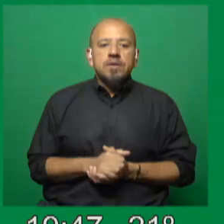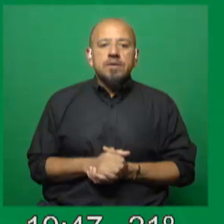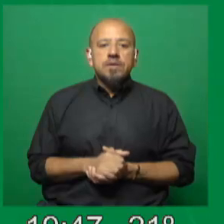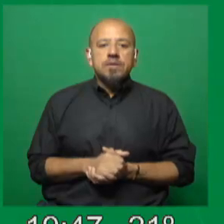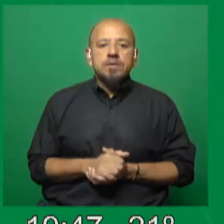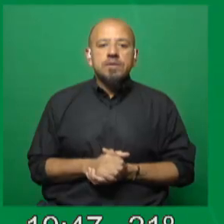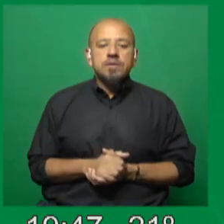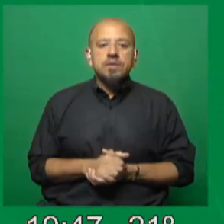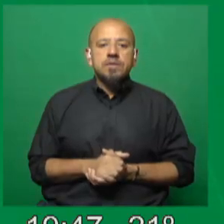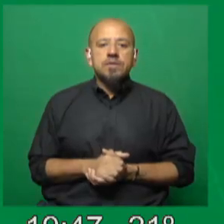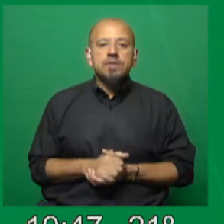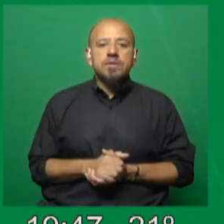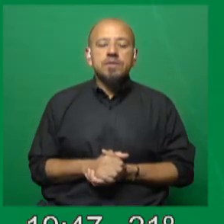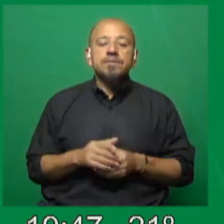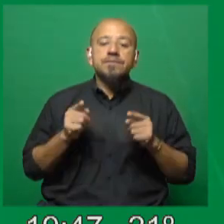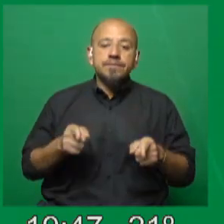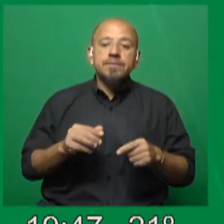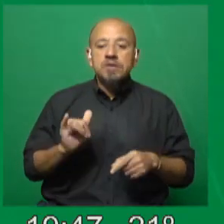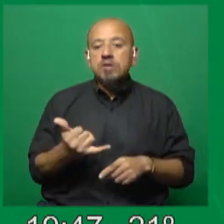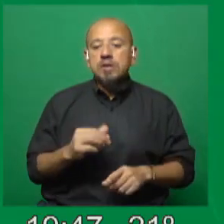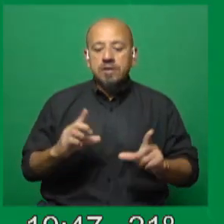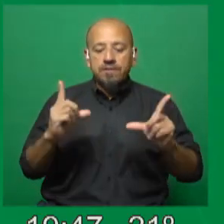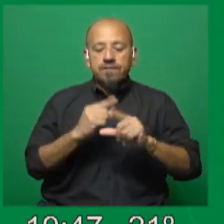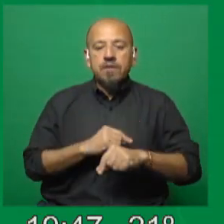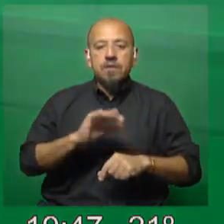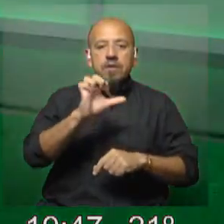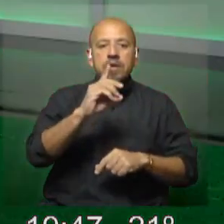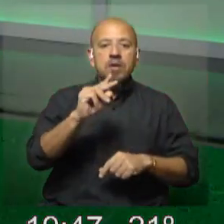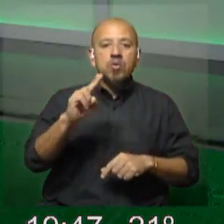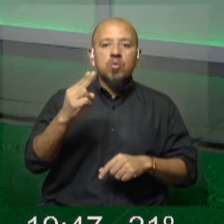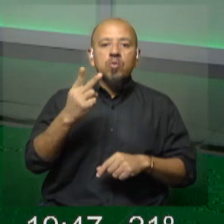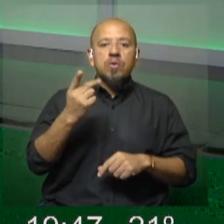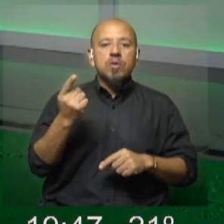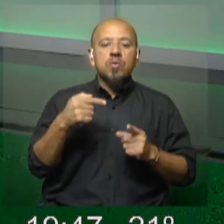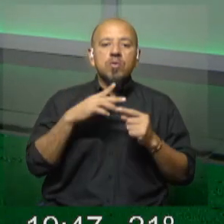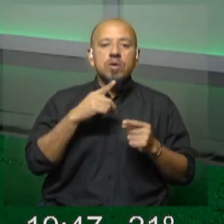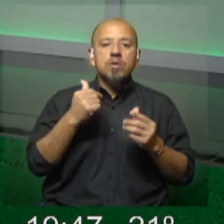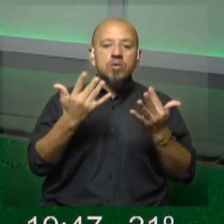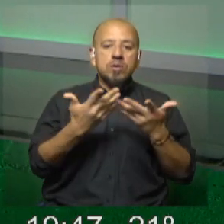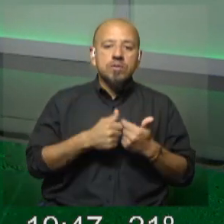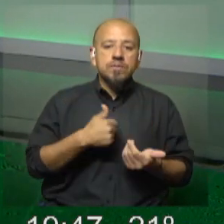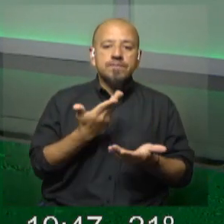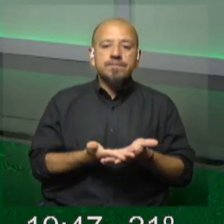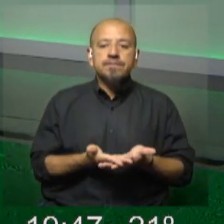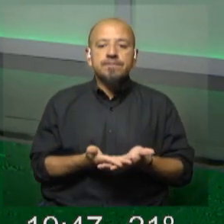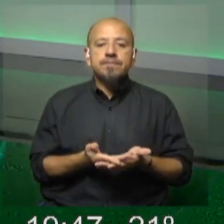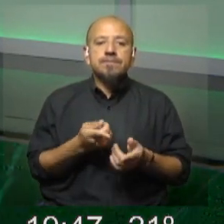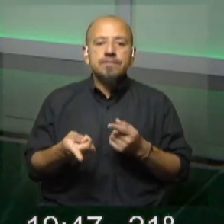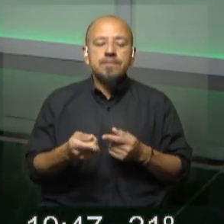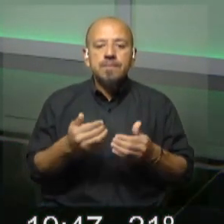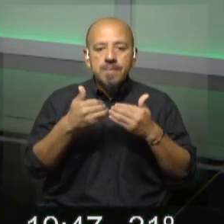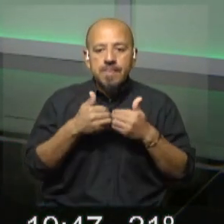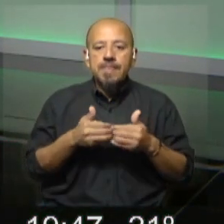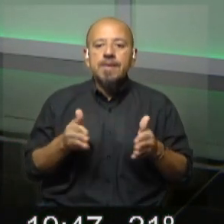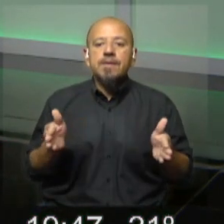Hablamos hace unos minutos nada más, llega el fin de EDUY21, esta organización que proponía debatir de forma